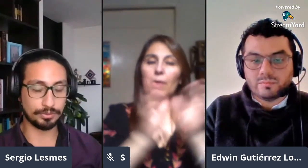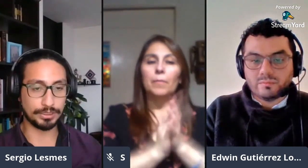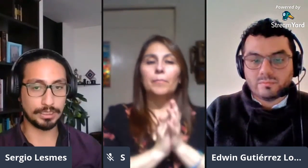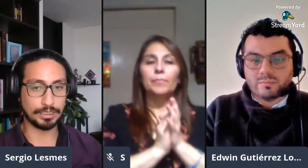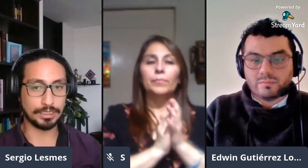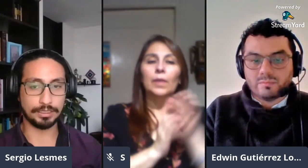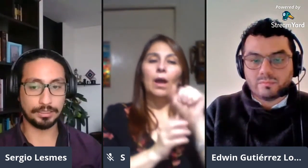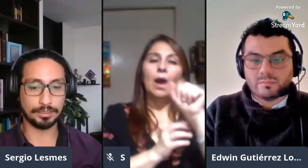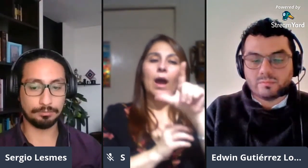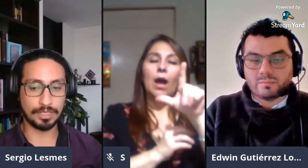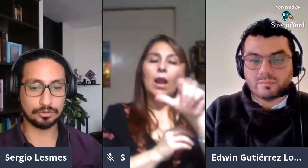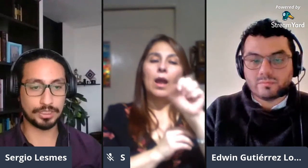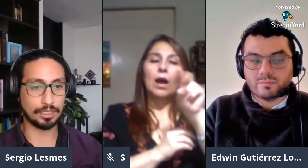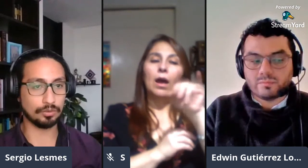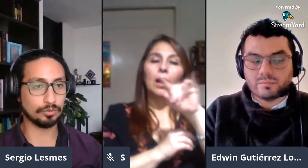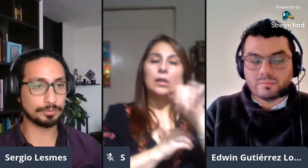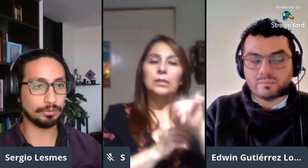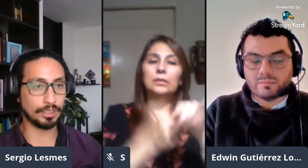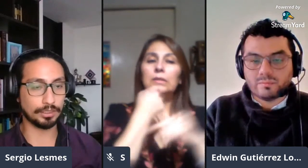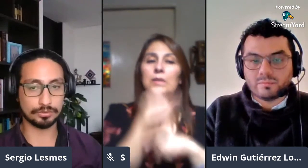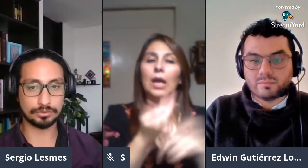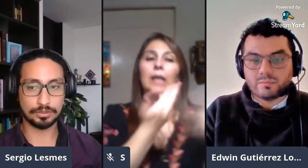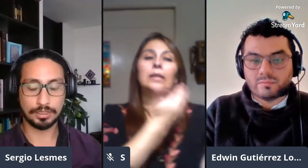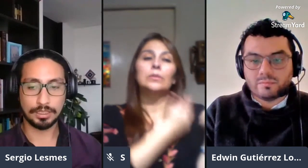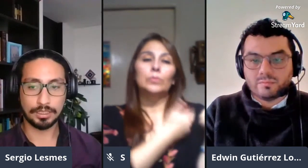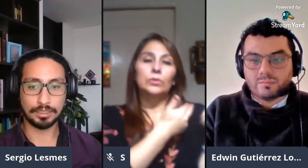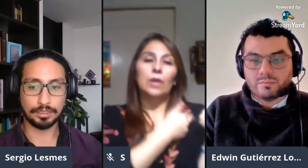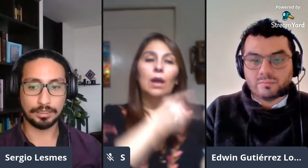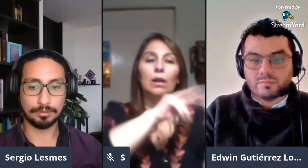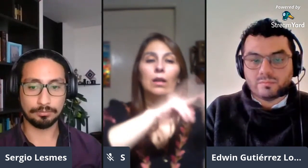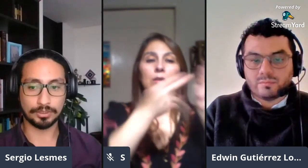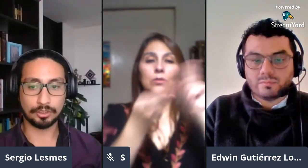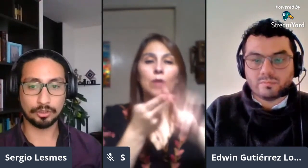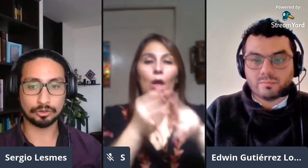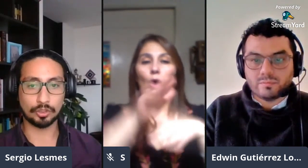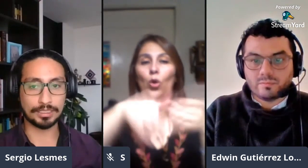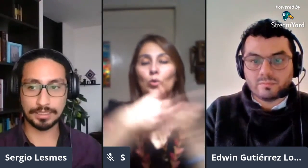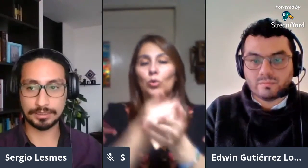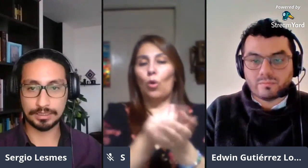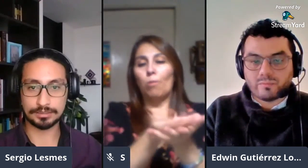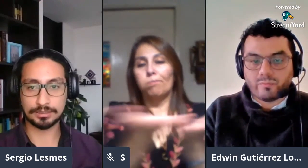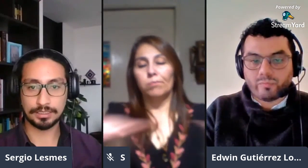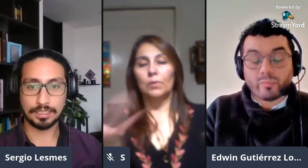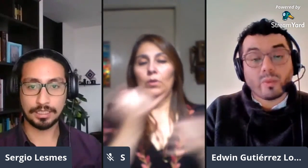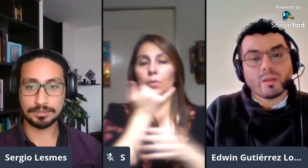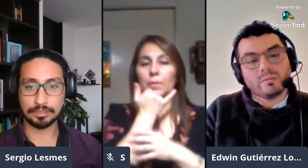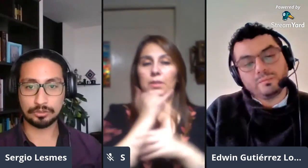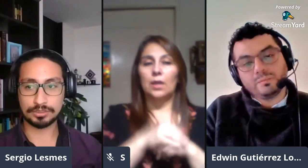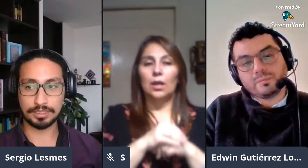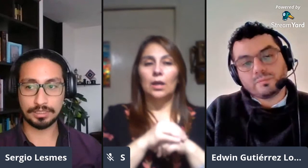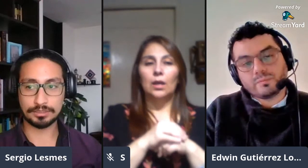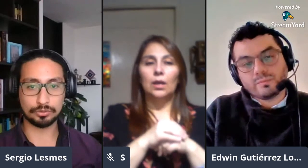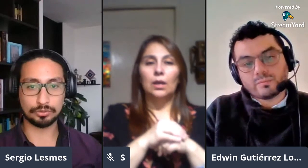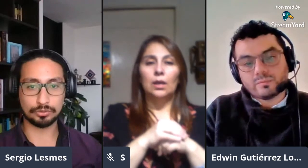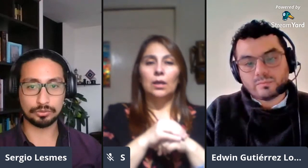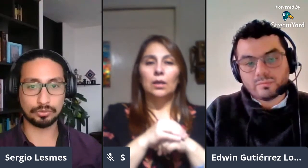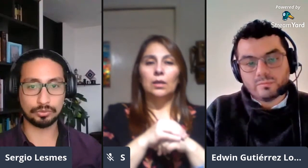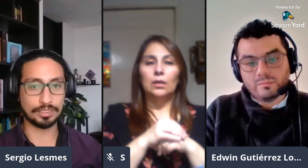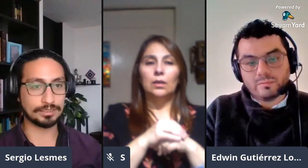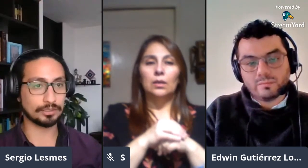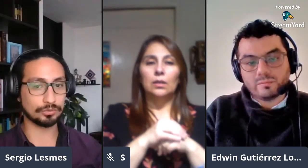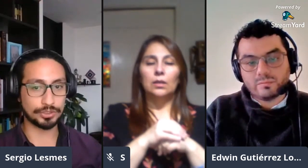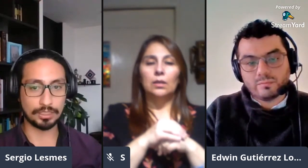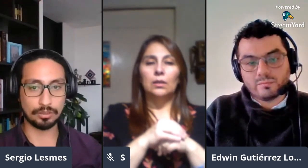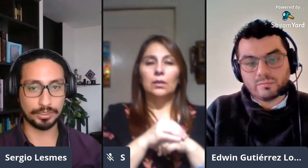de la irresponsabilidad asociada con los privilegios que otorgan ciertas